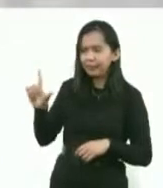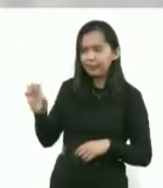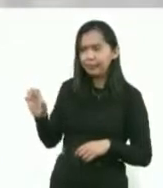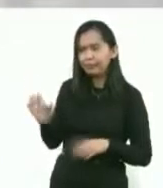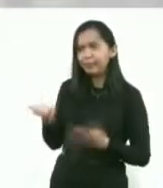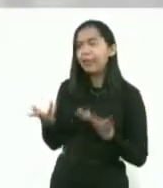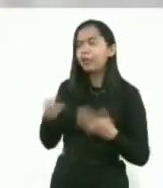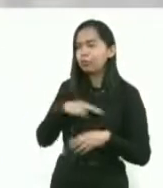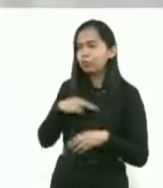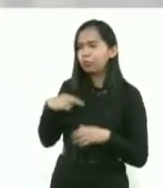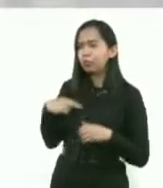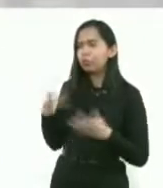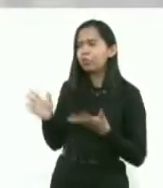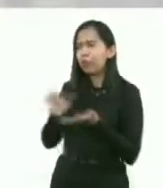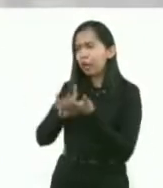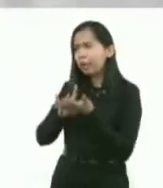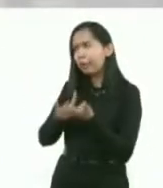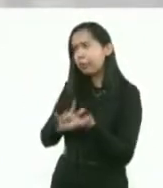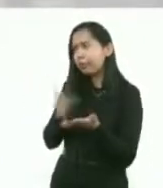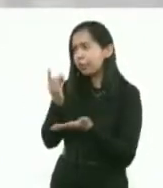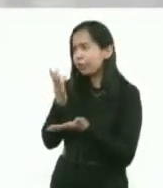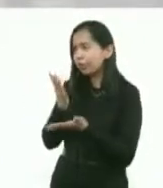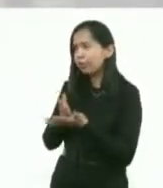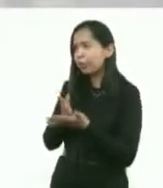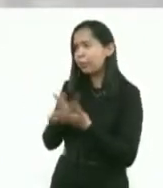Nosotros lo estamos apoyando